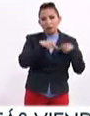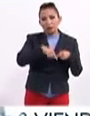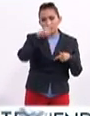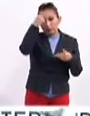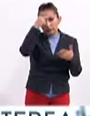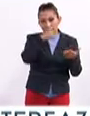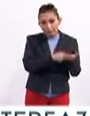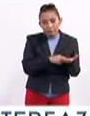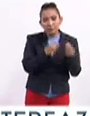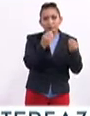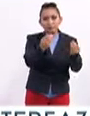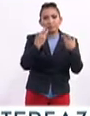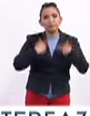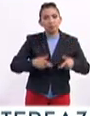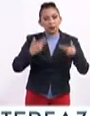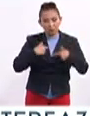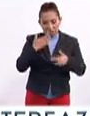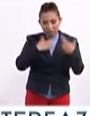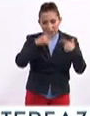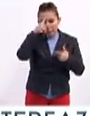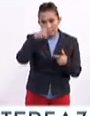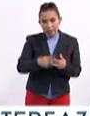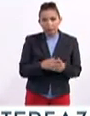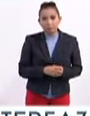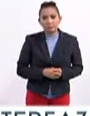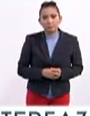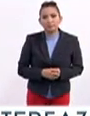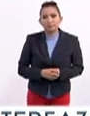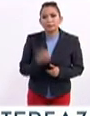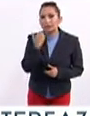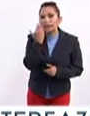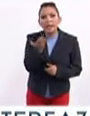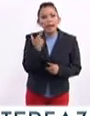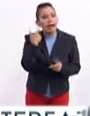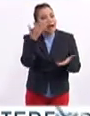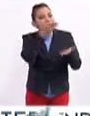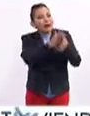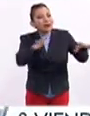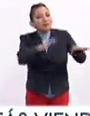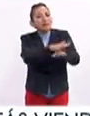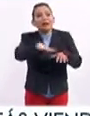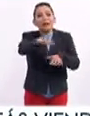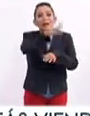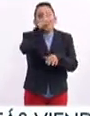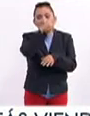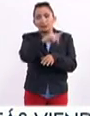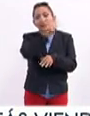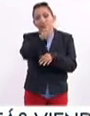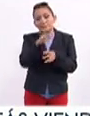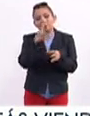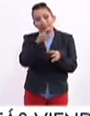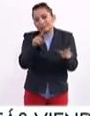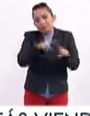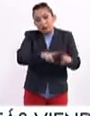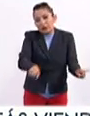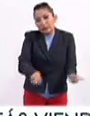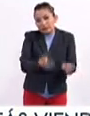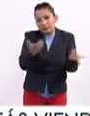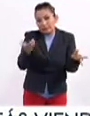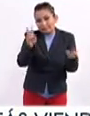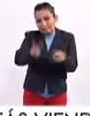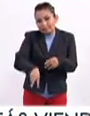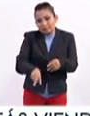que muchísima gente sí regresa a México y quiere llegar a cambiar las cosas. Después, bueno, la realidad es muy